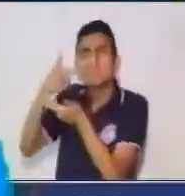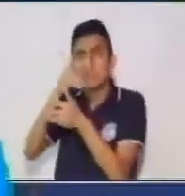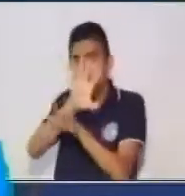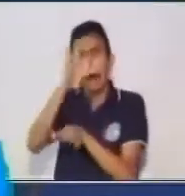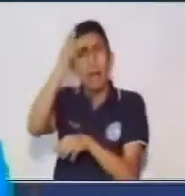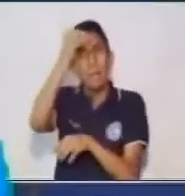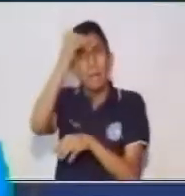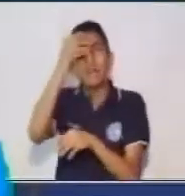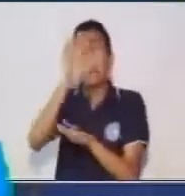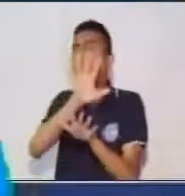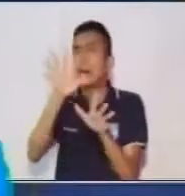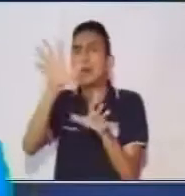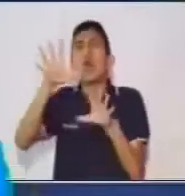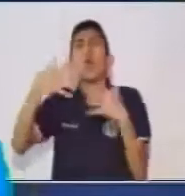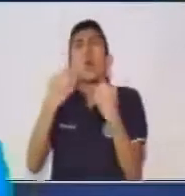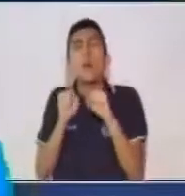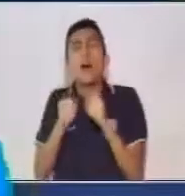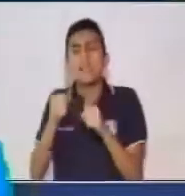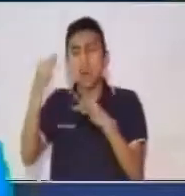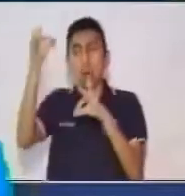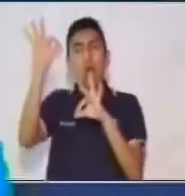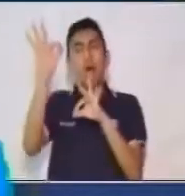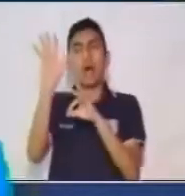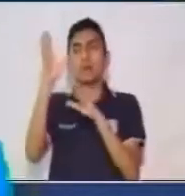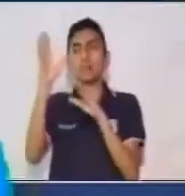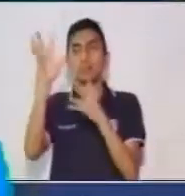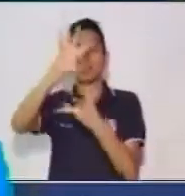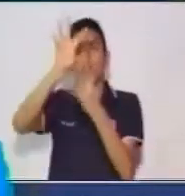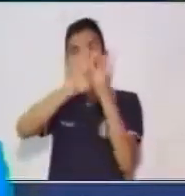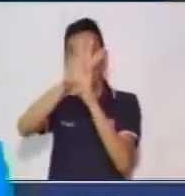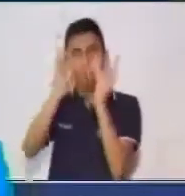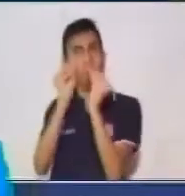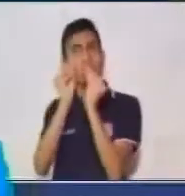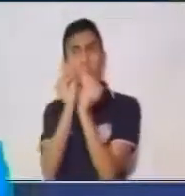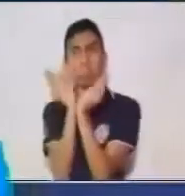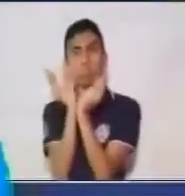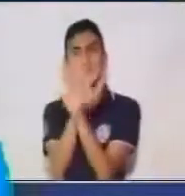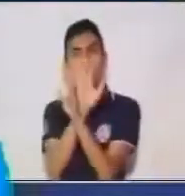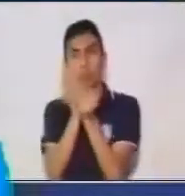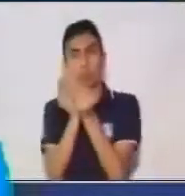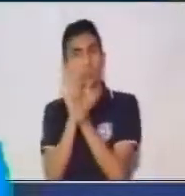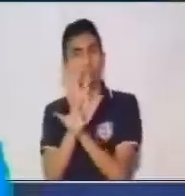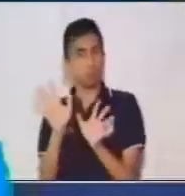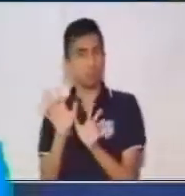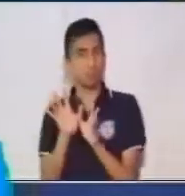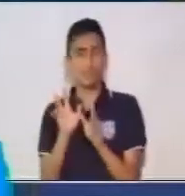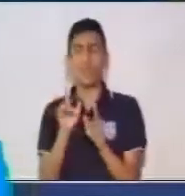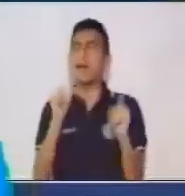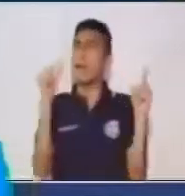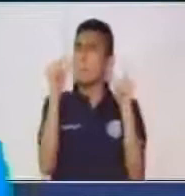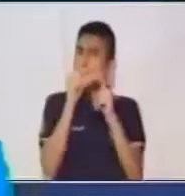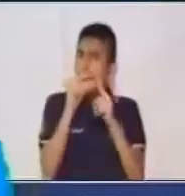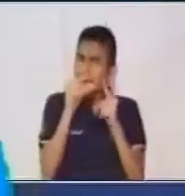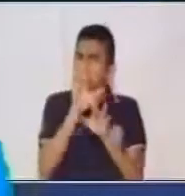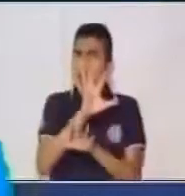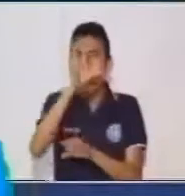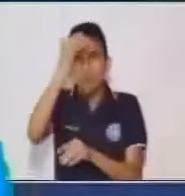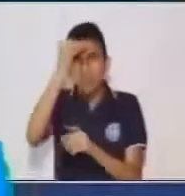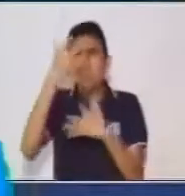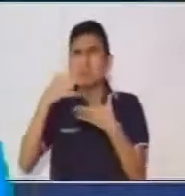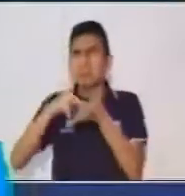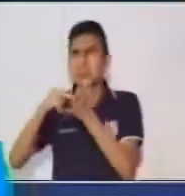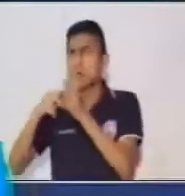papel, hemos aprendido qué palabras riman con barco. Es increíble todo lo que